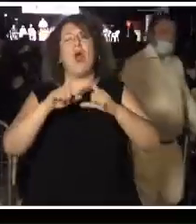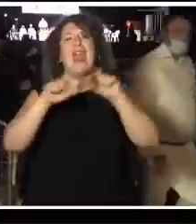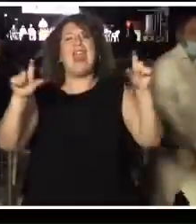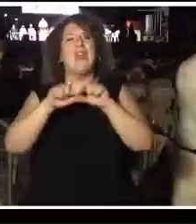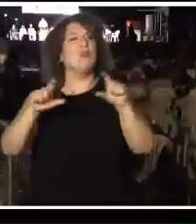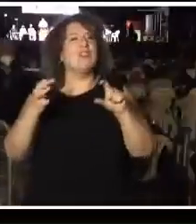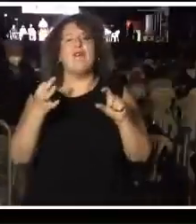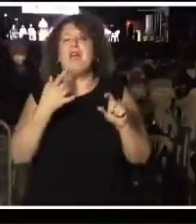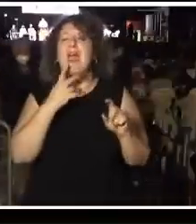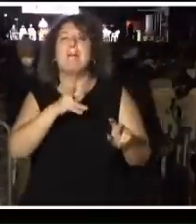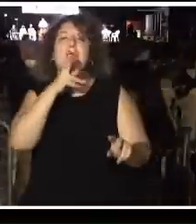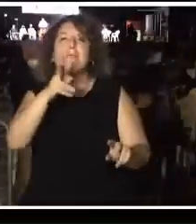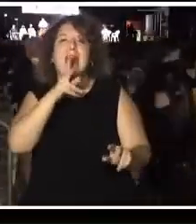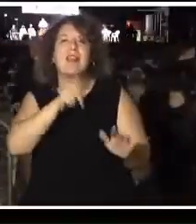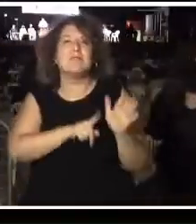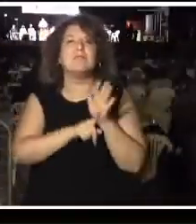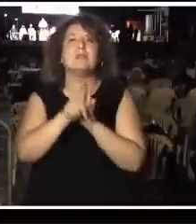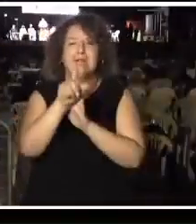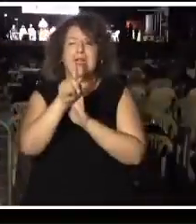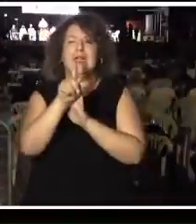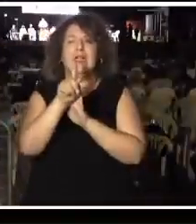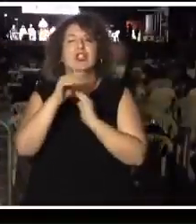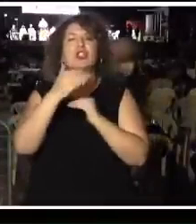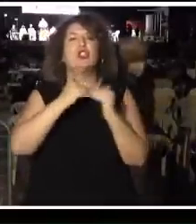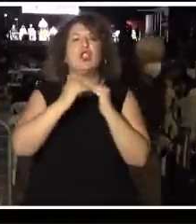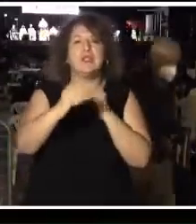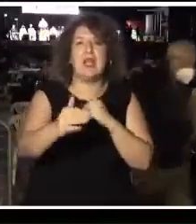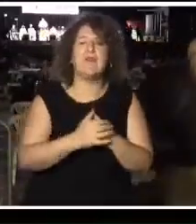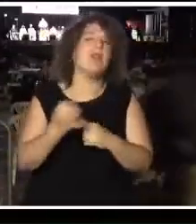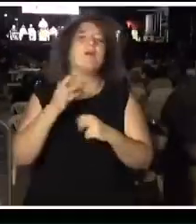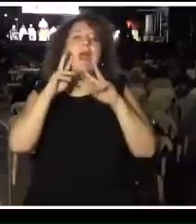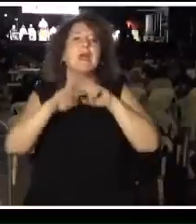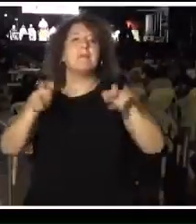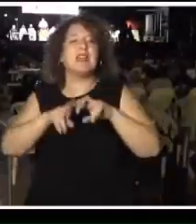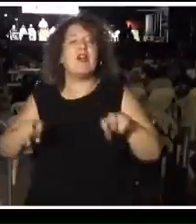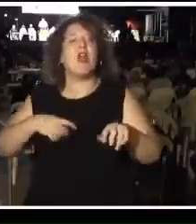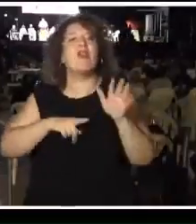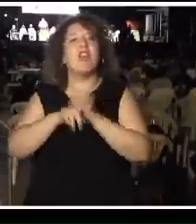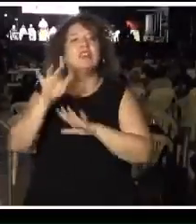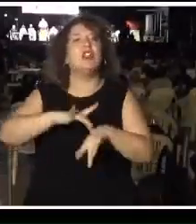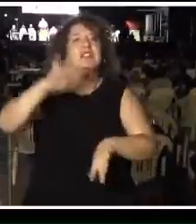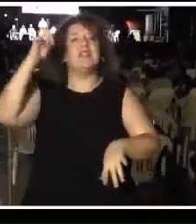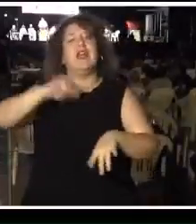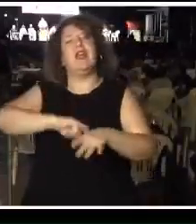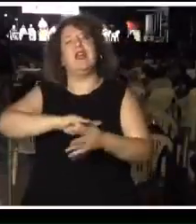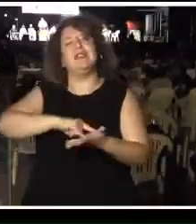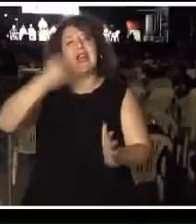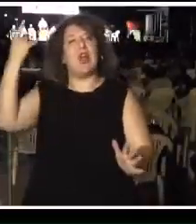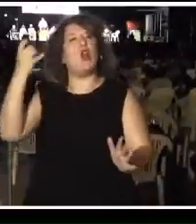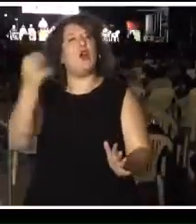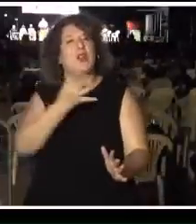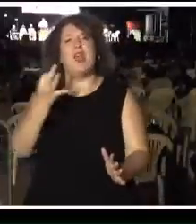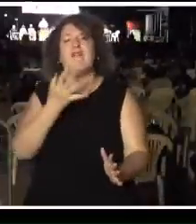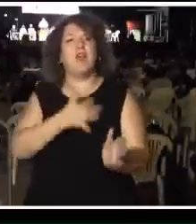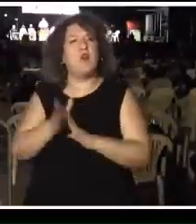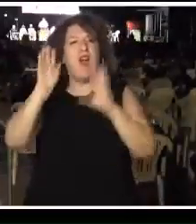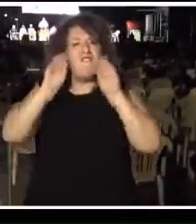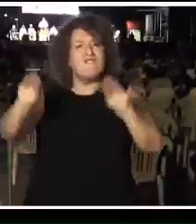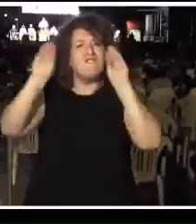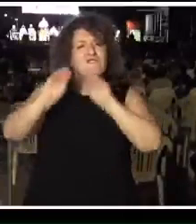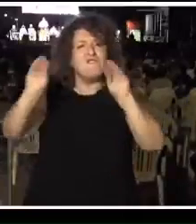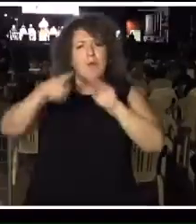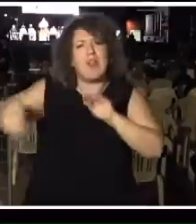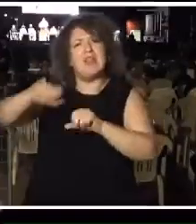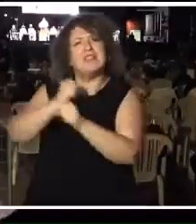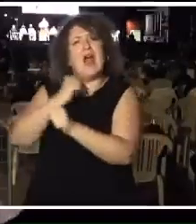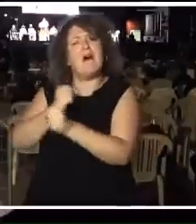sostenible, donde la investigación, la innovación y el desarrollo tecnológico sean consecuencia de la alta formación de las